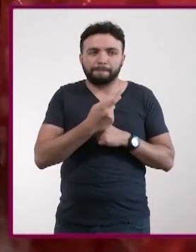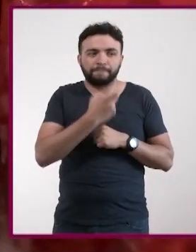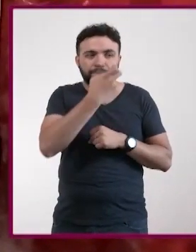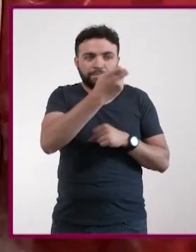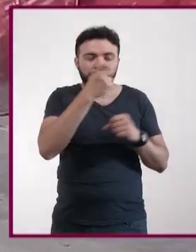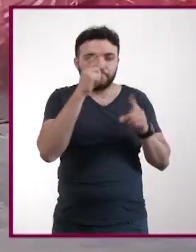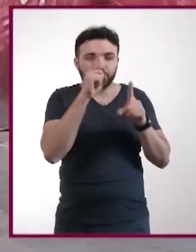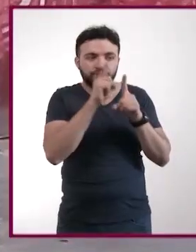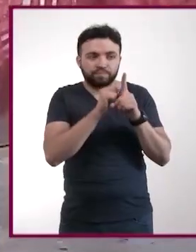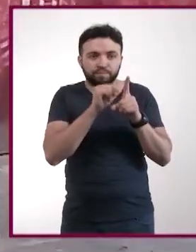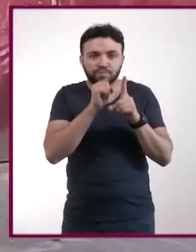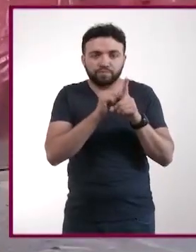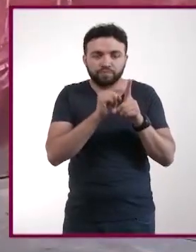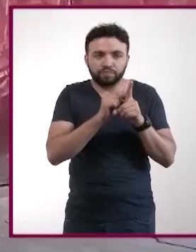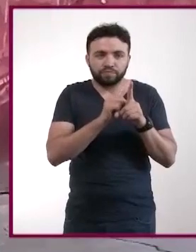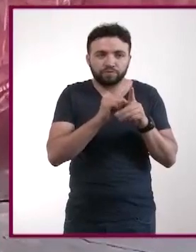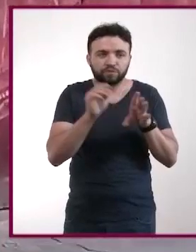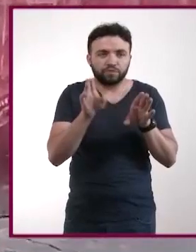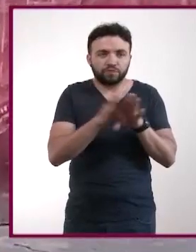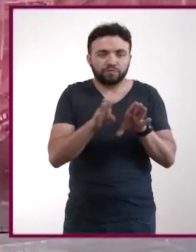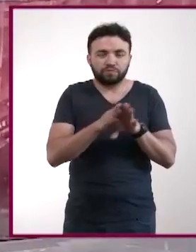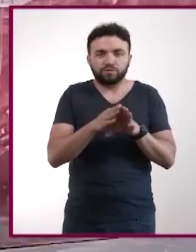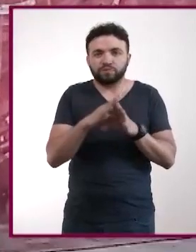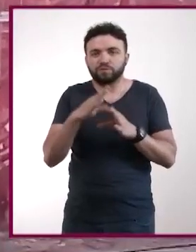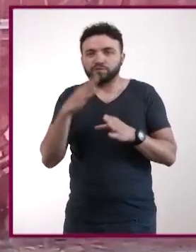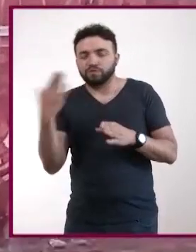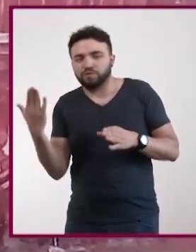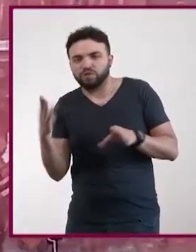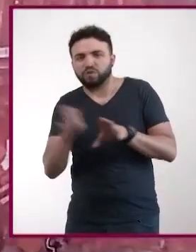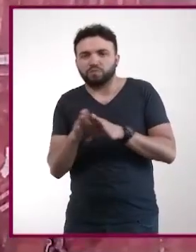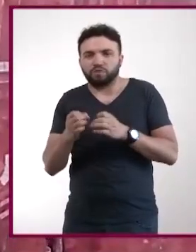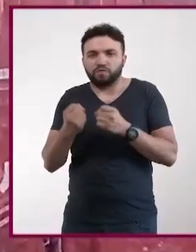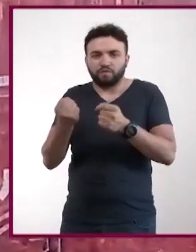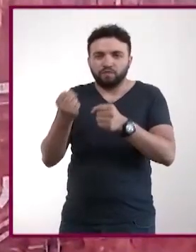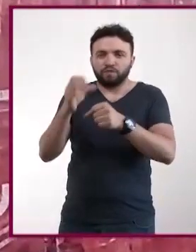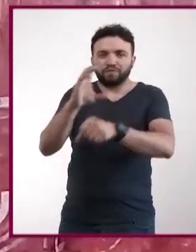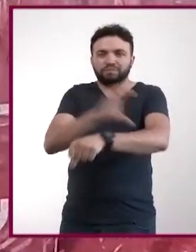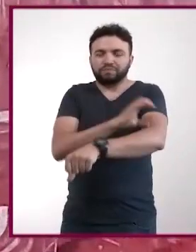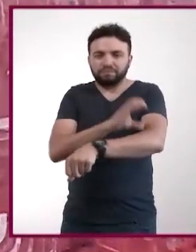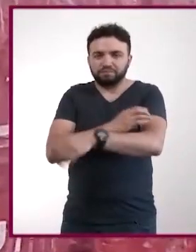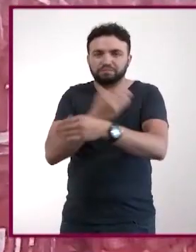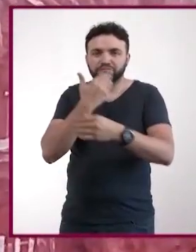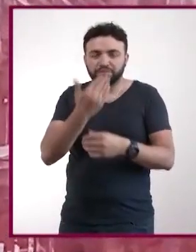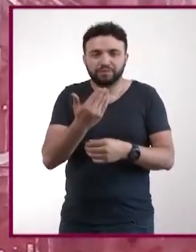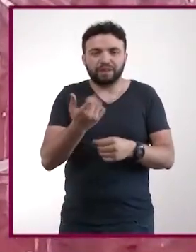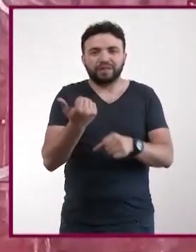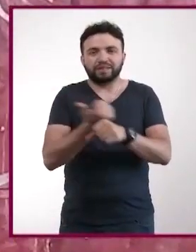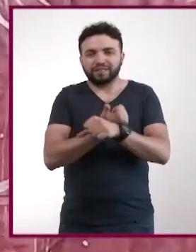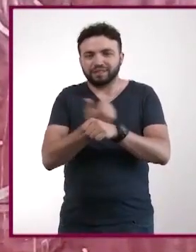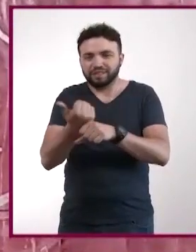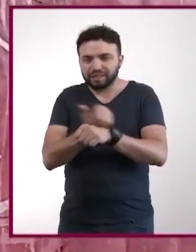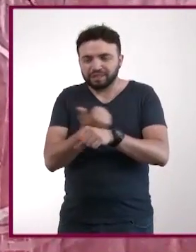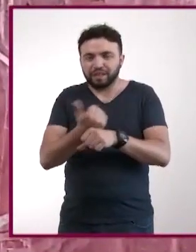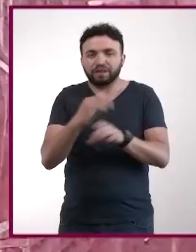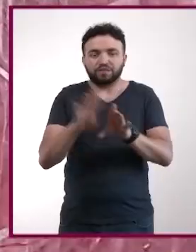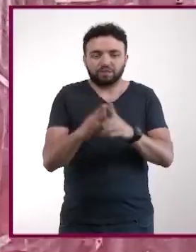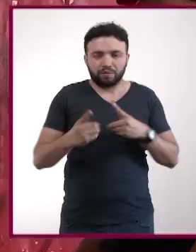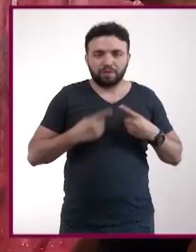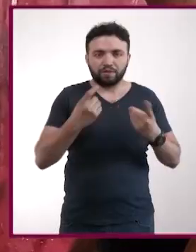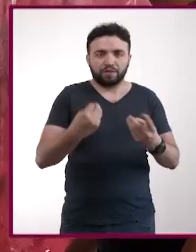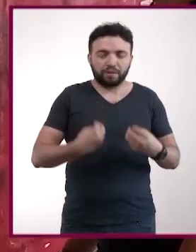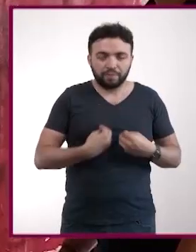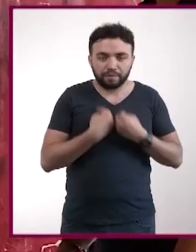es un color dual, que por un lado es muy energético, y la sangre que da la vida